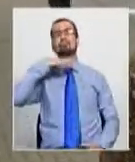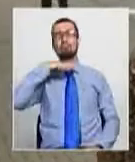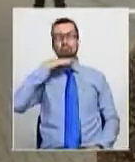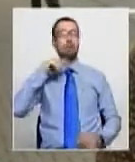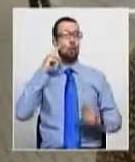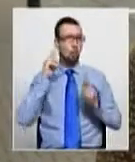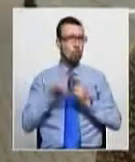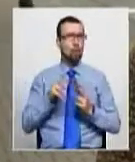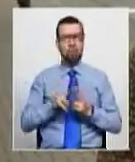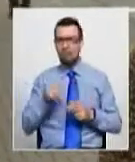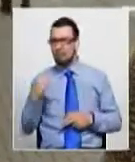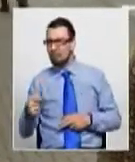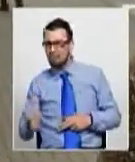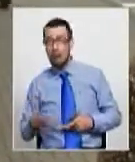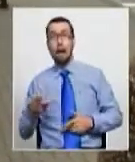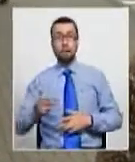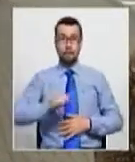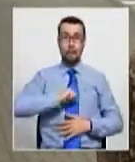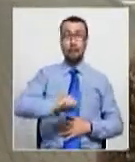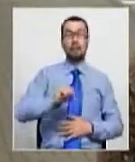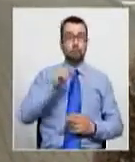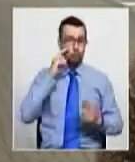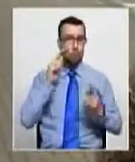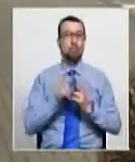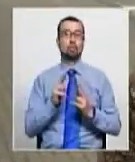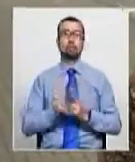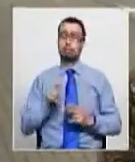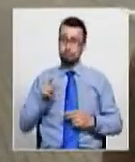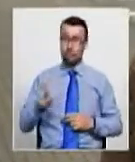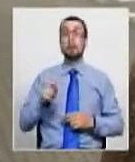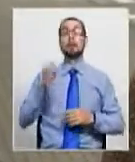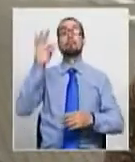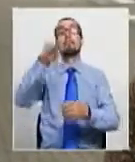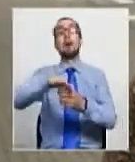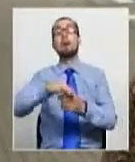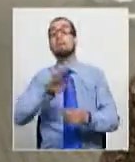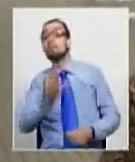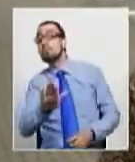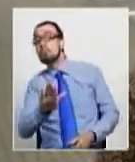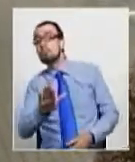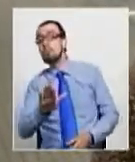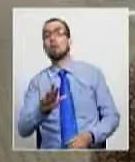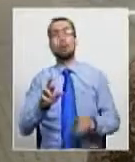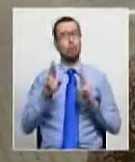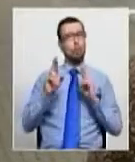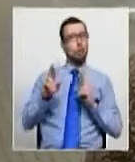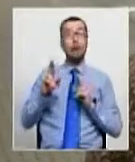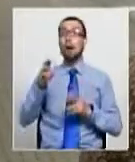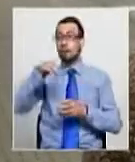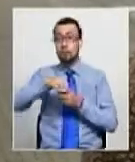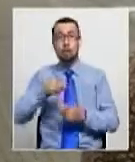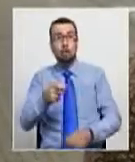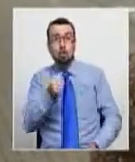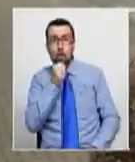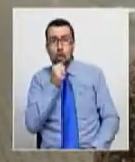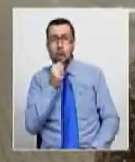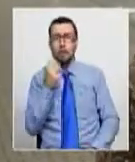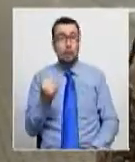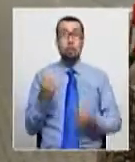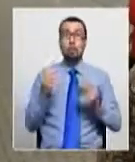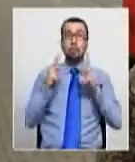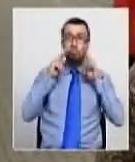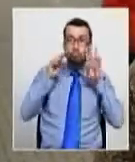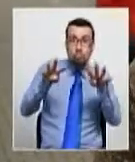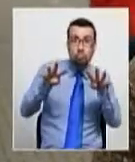puntos que tengamos el derecho a conocer exactamente por qué es por lo que vamos a votar y me gustaría que pues incluido sobre todo en los noticieros que es el momento donde más gente